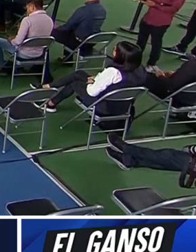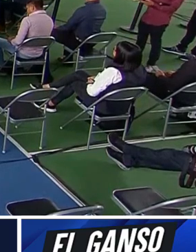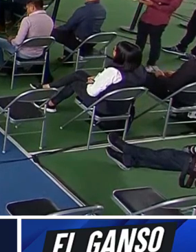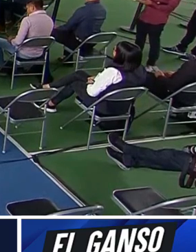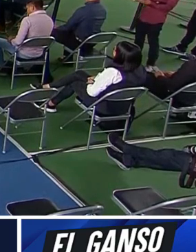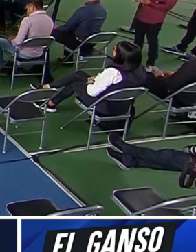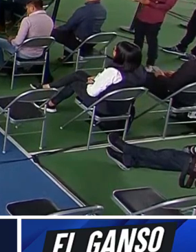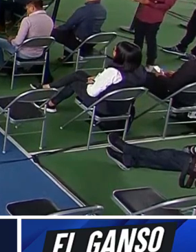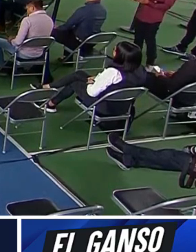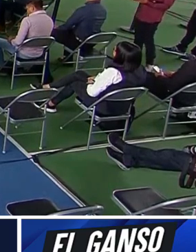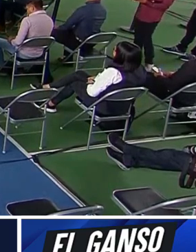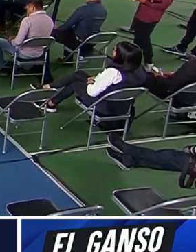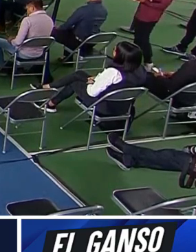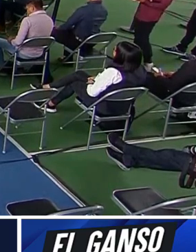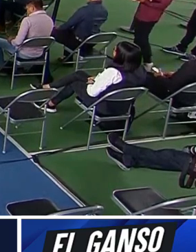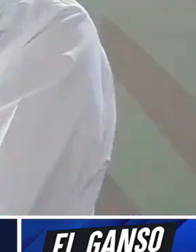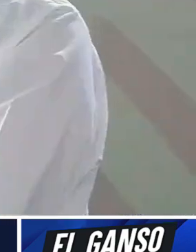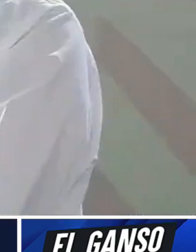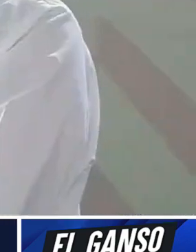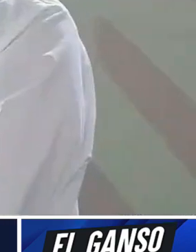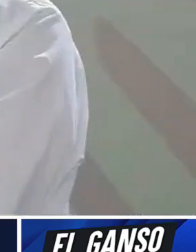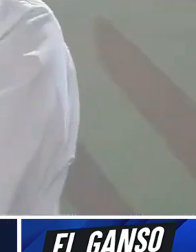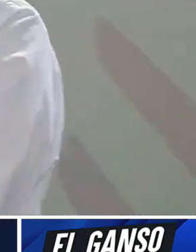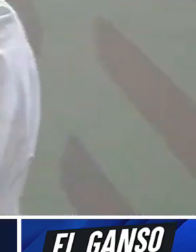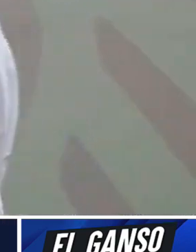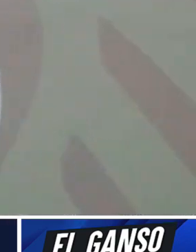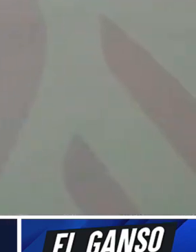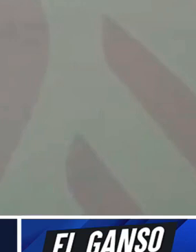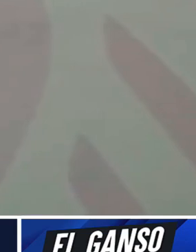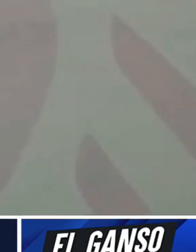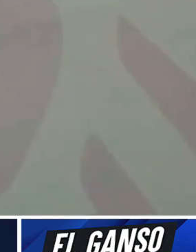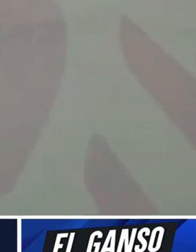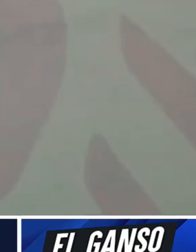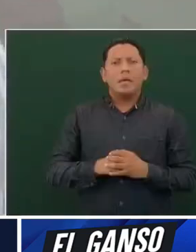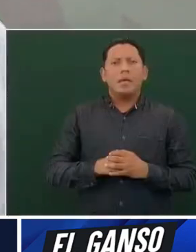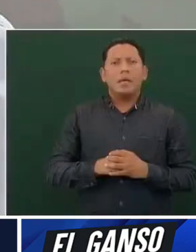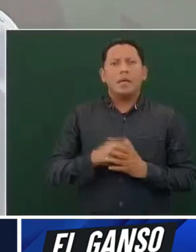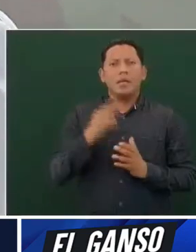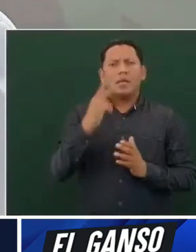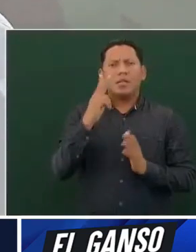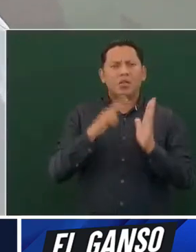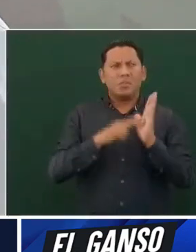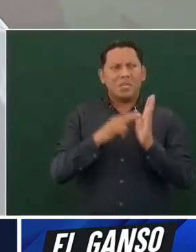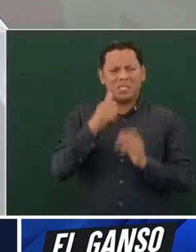¿Saben qué hicieron en el 2006? Yo creo que fue ella.